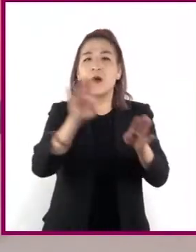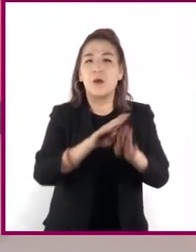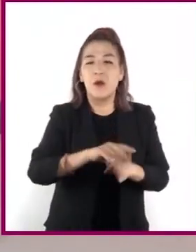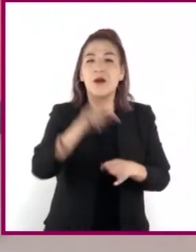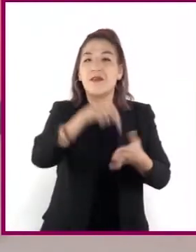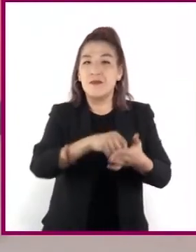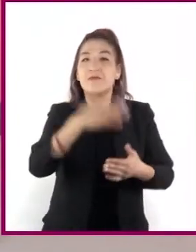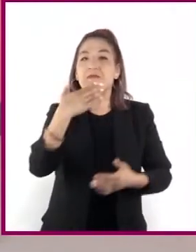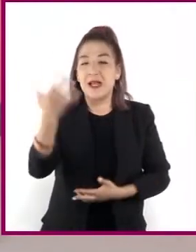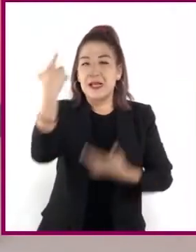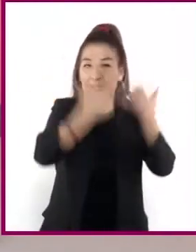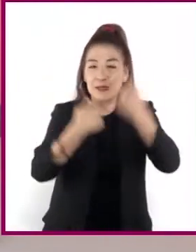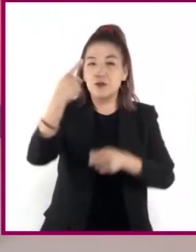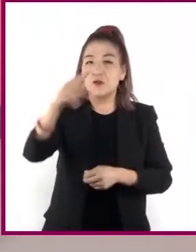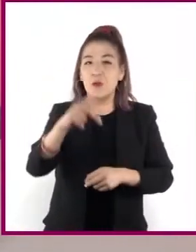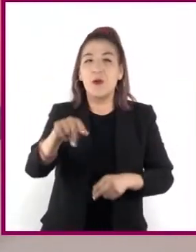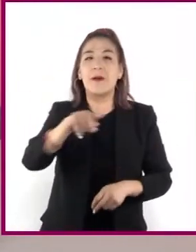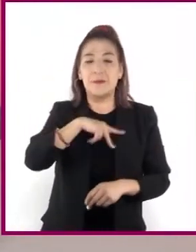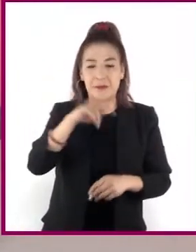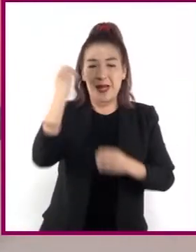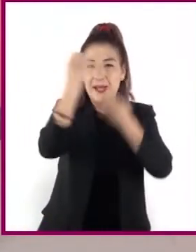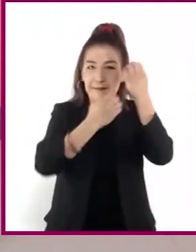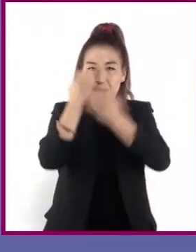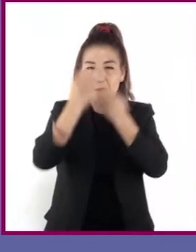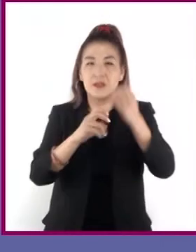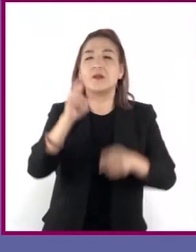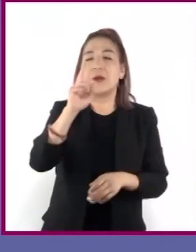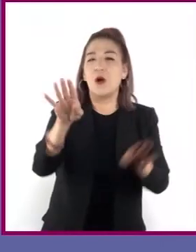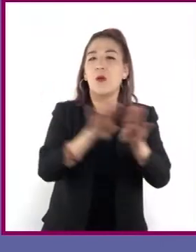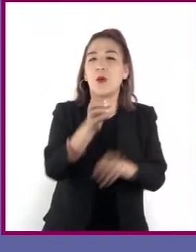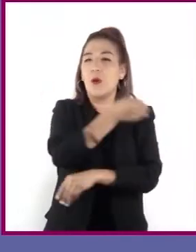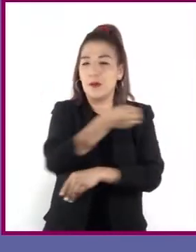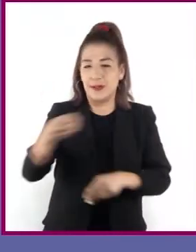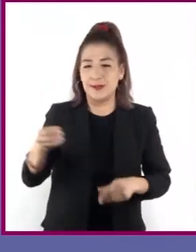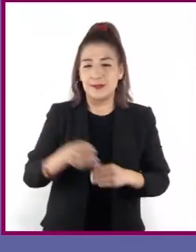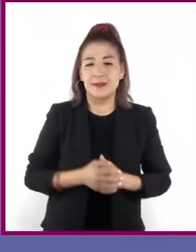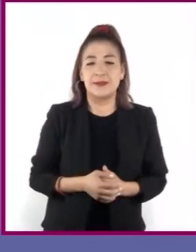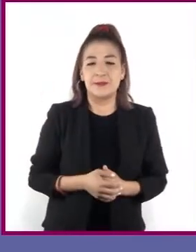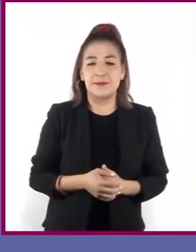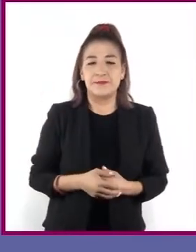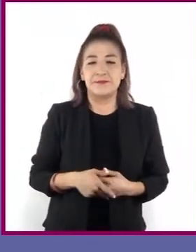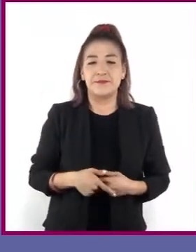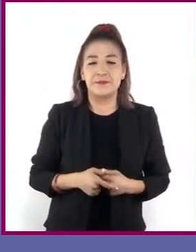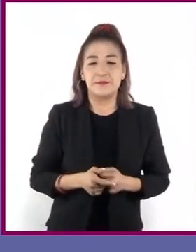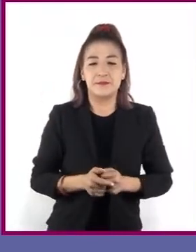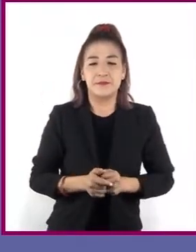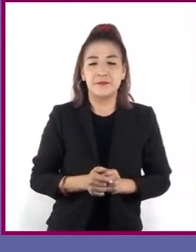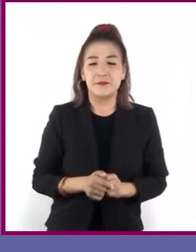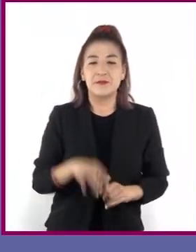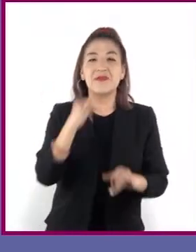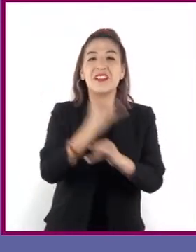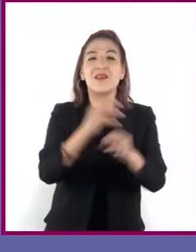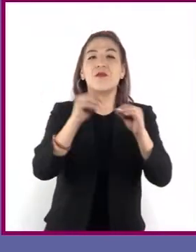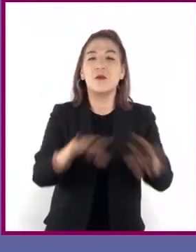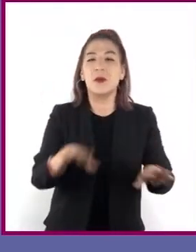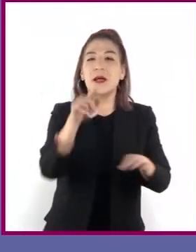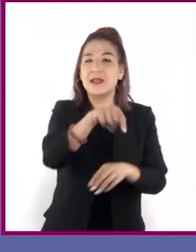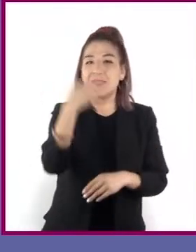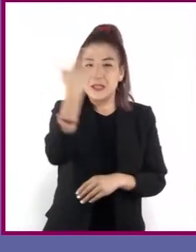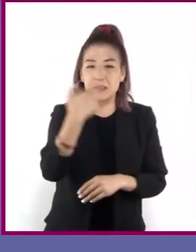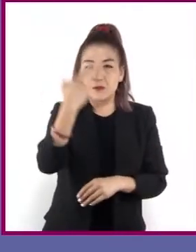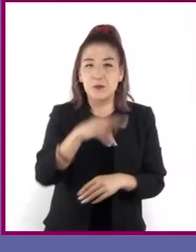del resumen. Veamos cómo podríamos organizar. El criterio sería el contenido del resumen,